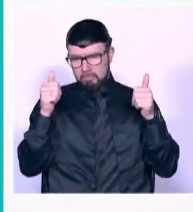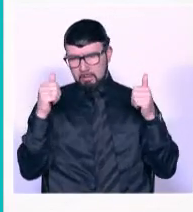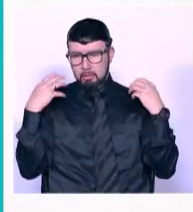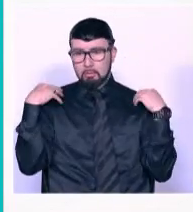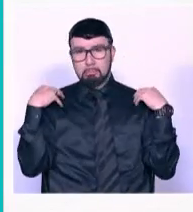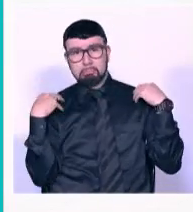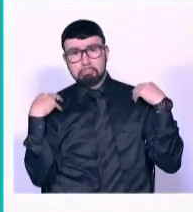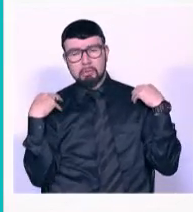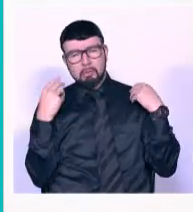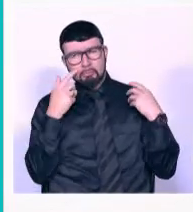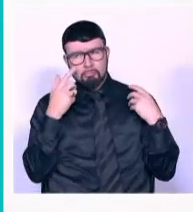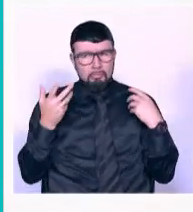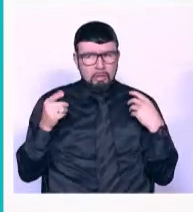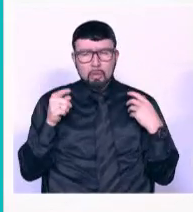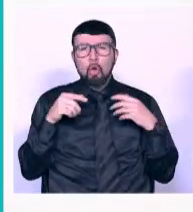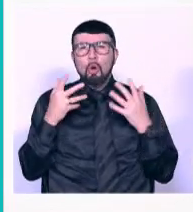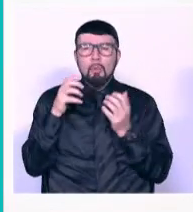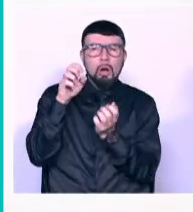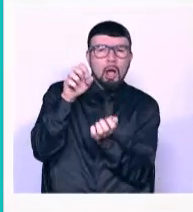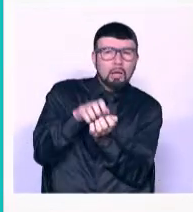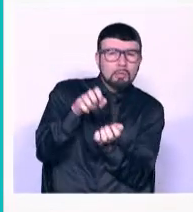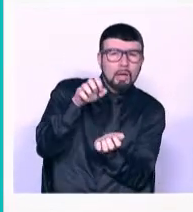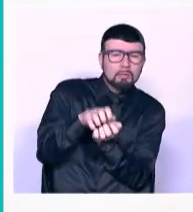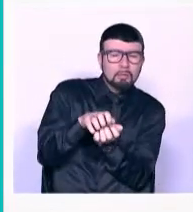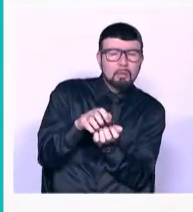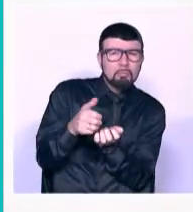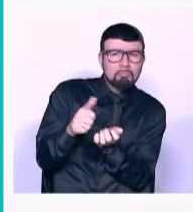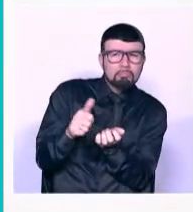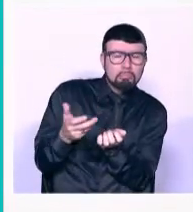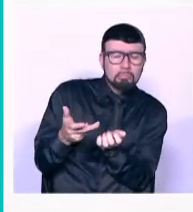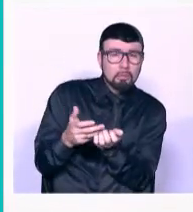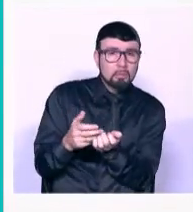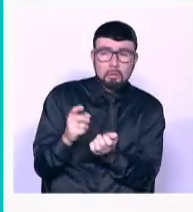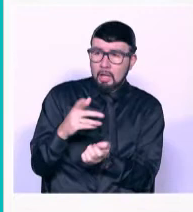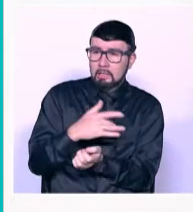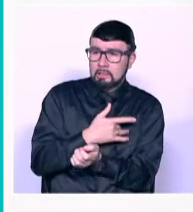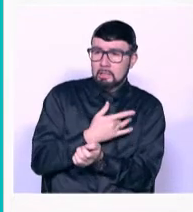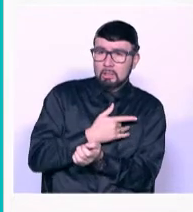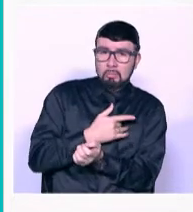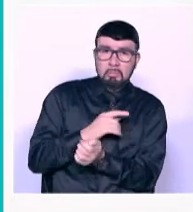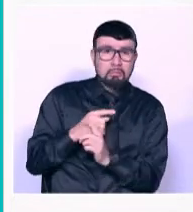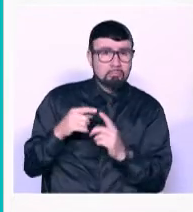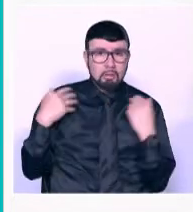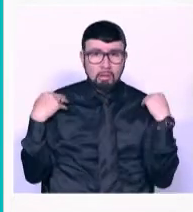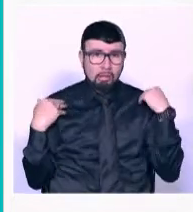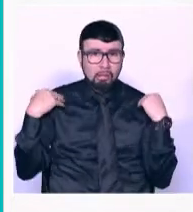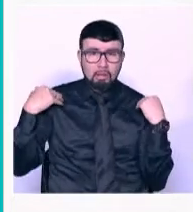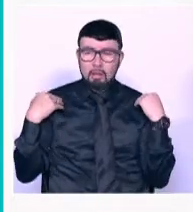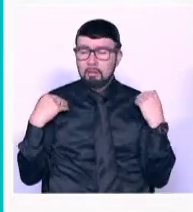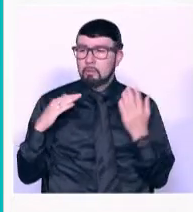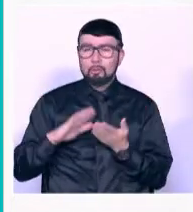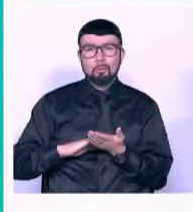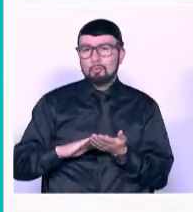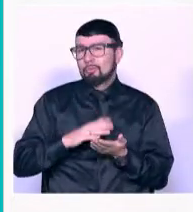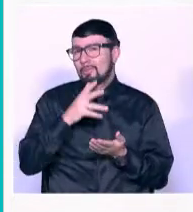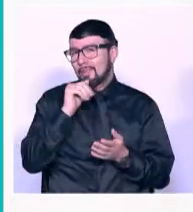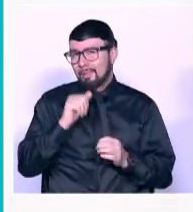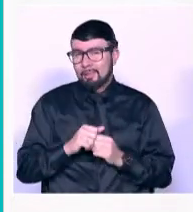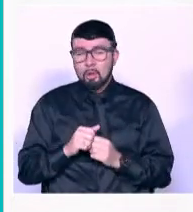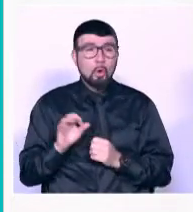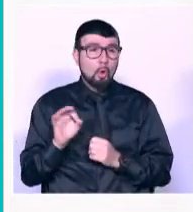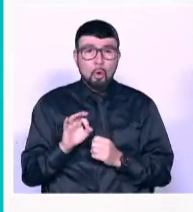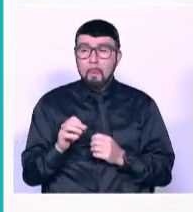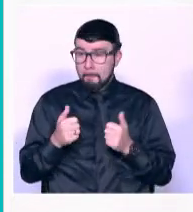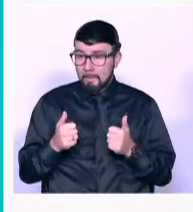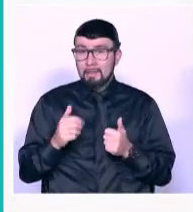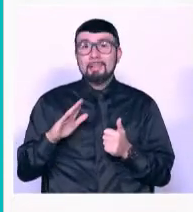Porque si nosotros solamente tratamos el síntoma, el paciente no se va a mejorar. O se mejora un tiempo y luego